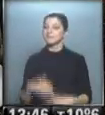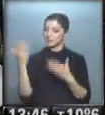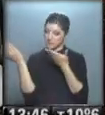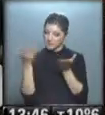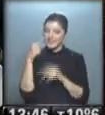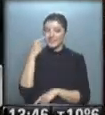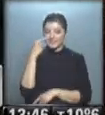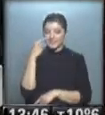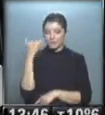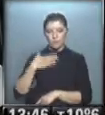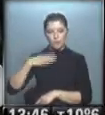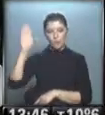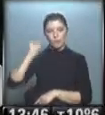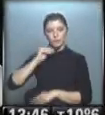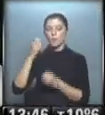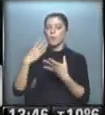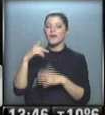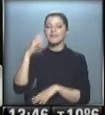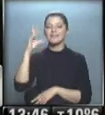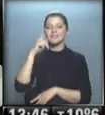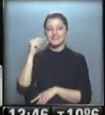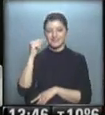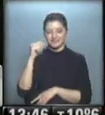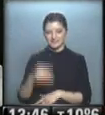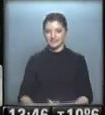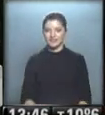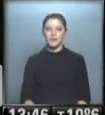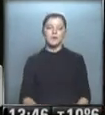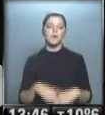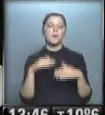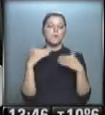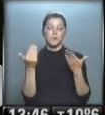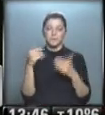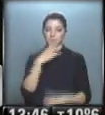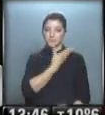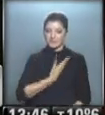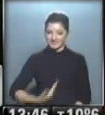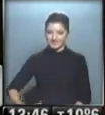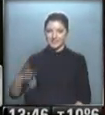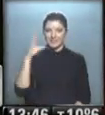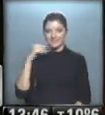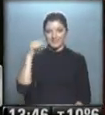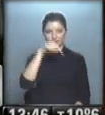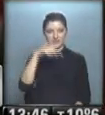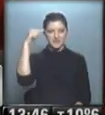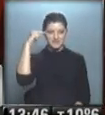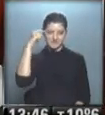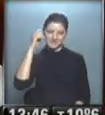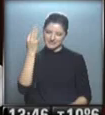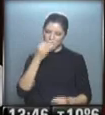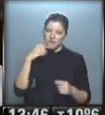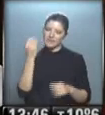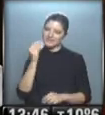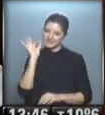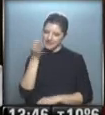intendente lo escuchamos Buen día bueno presidenta usted se imagina con la emoción